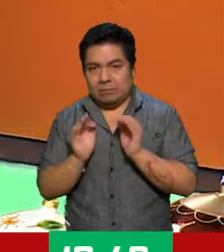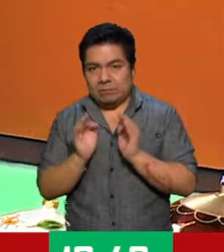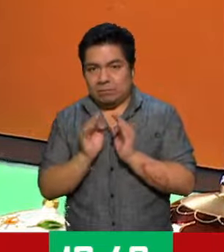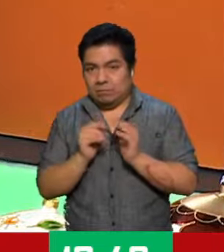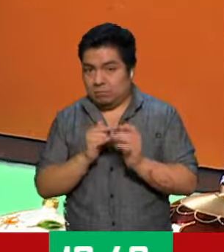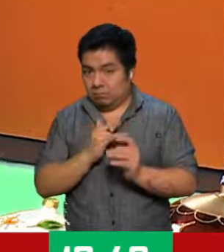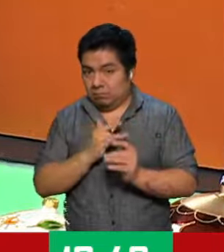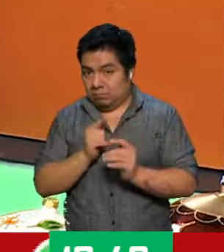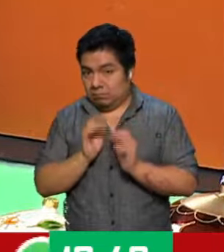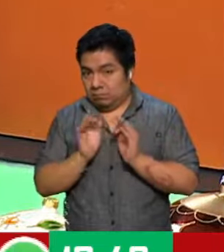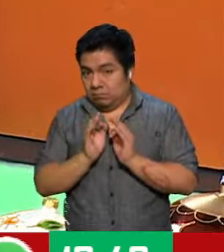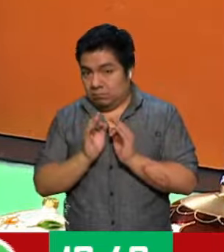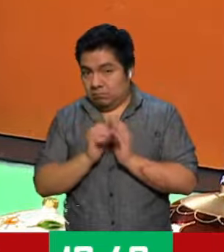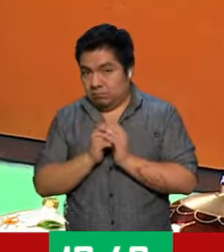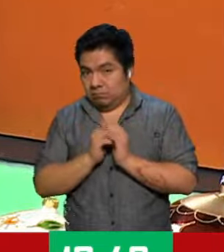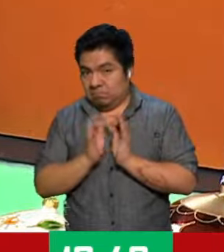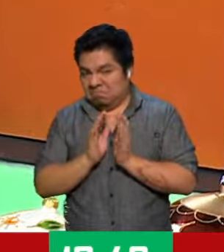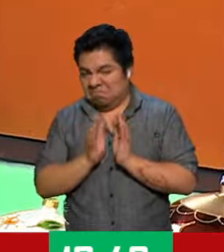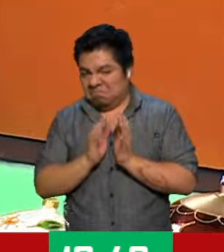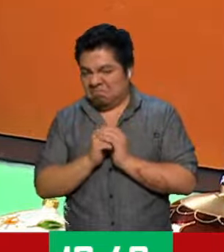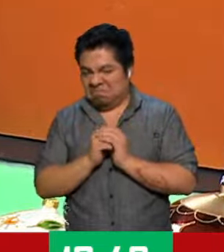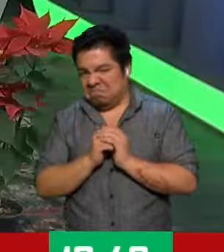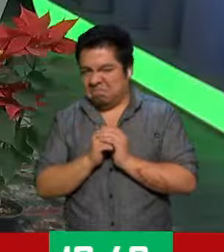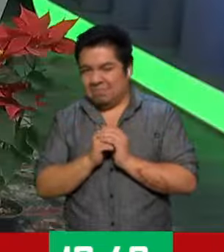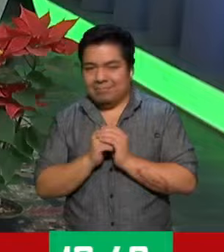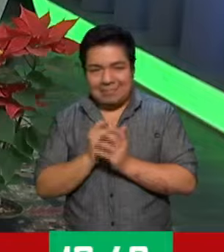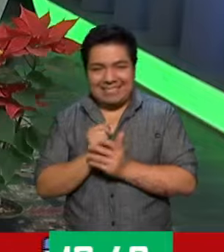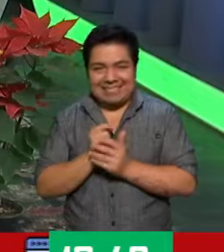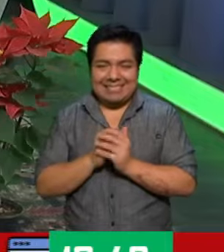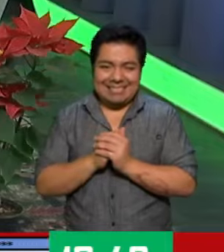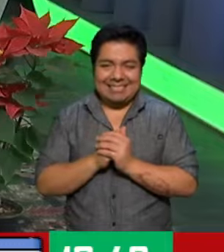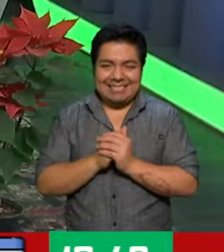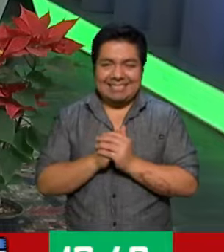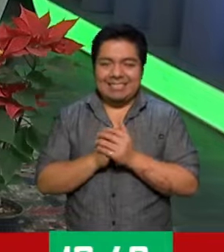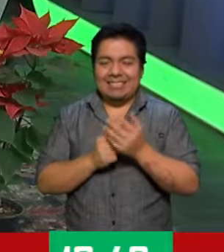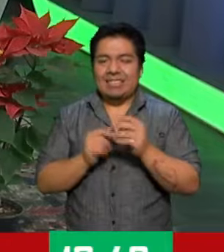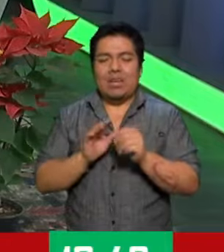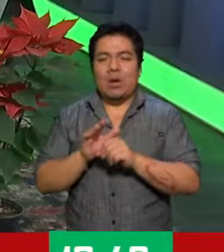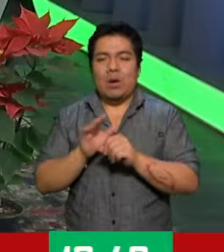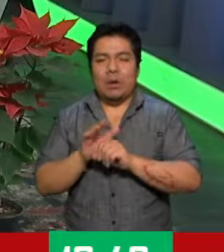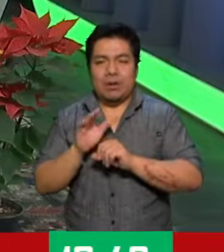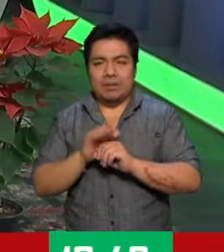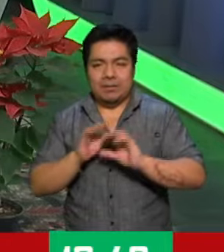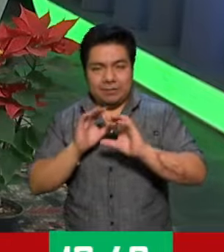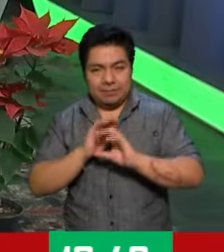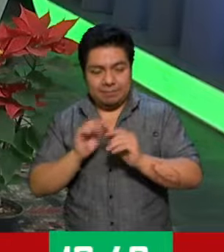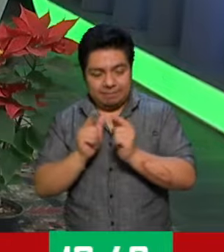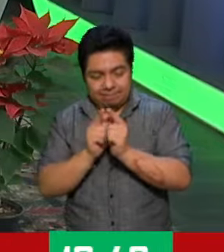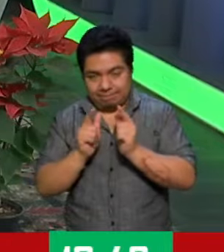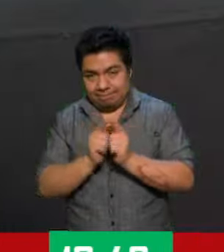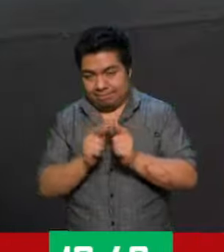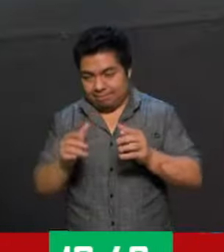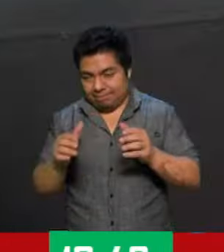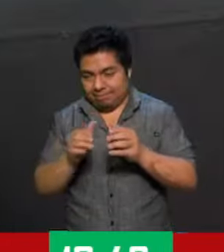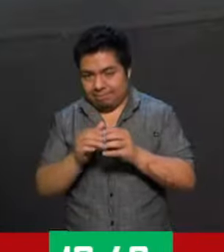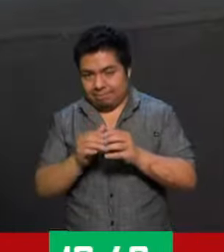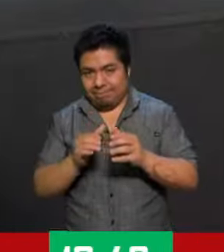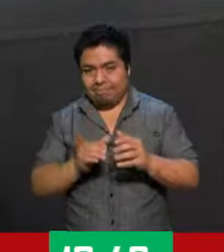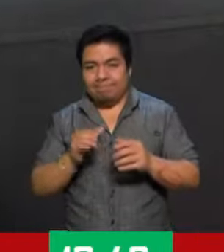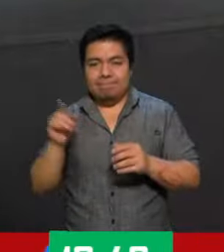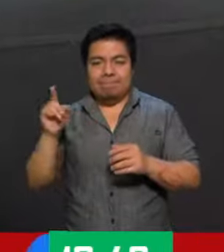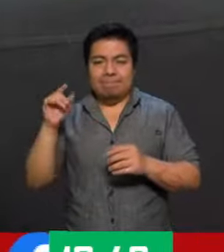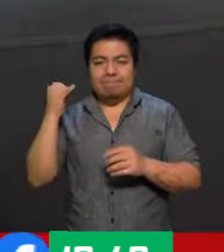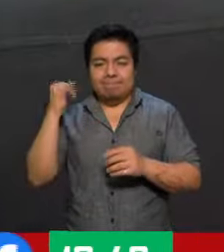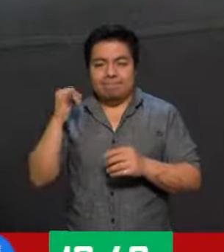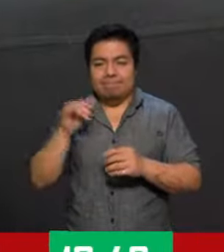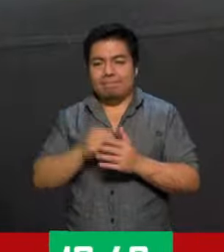ahorita. Dos, tres. Y a ver, ¿usted viene con qué? Con su jaranita. Jarana, traemos el son chacalaqueño, el